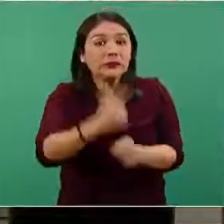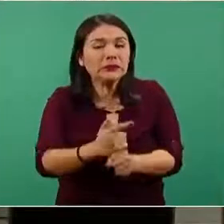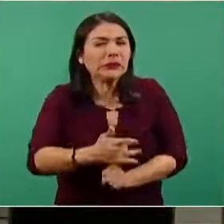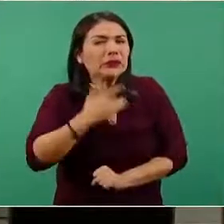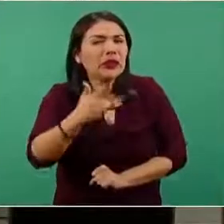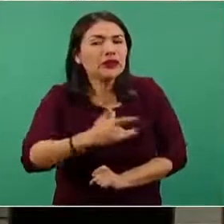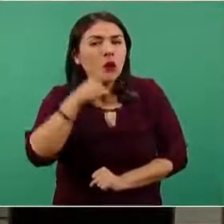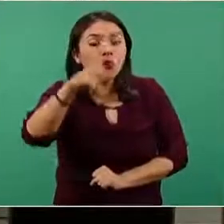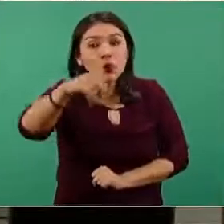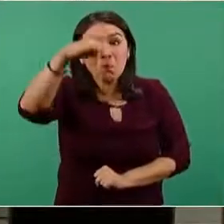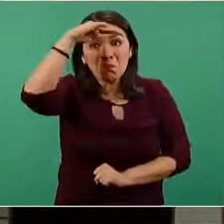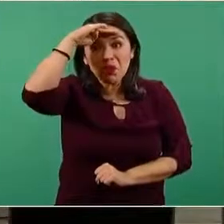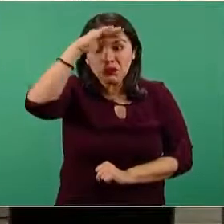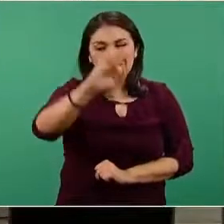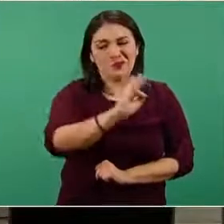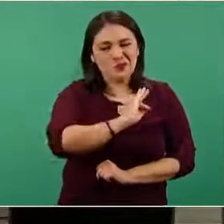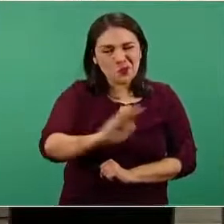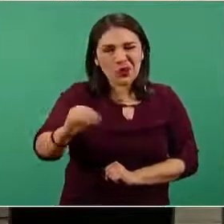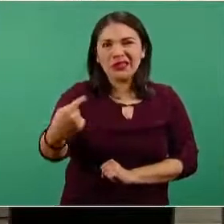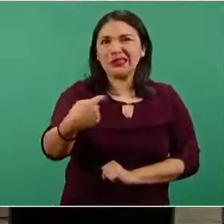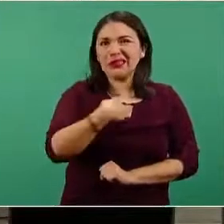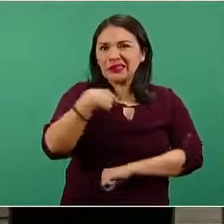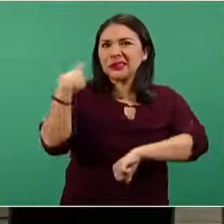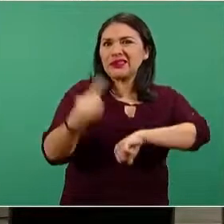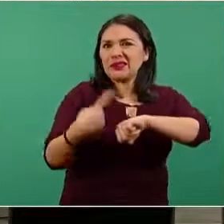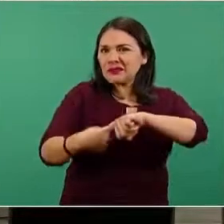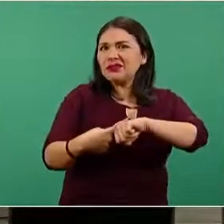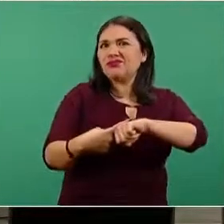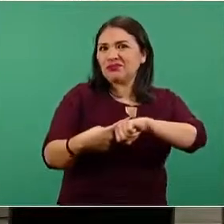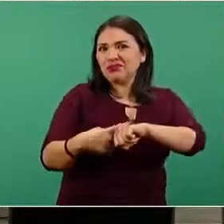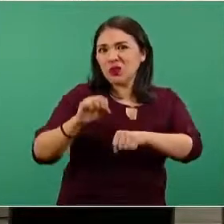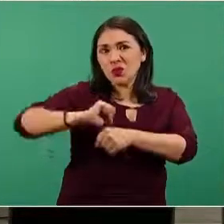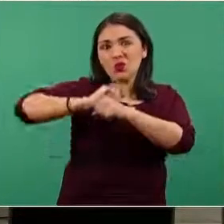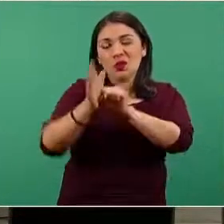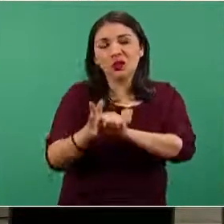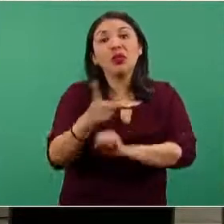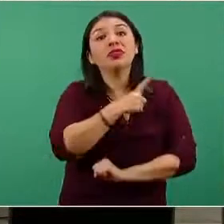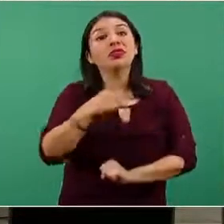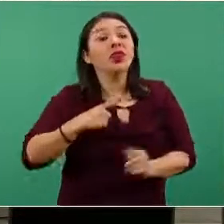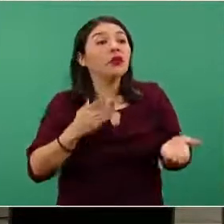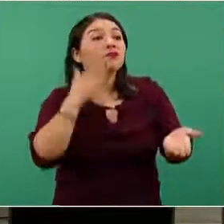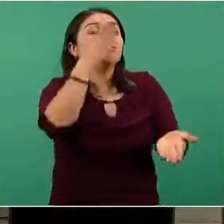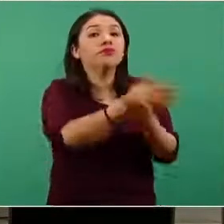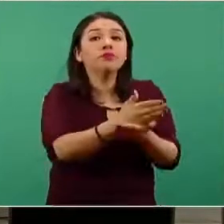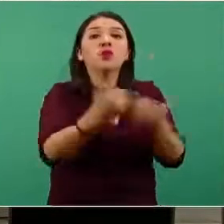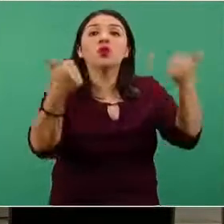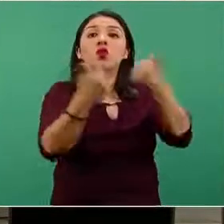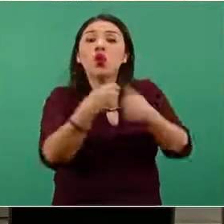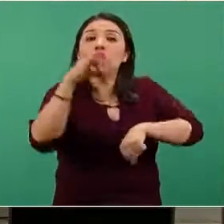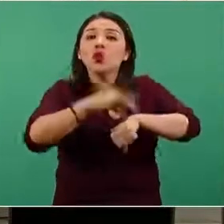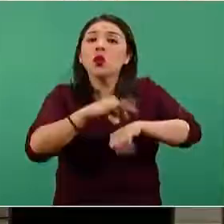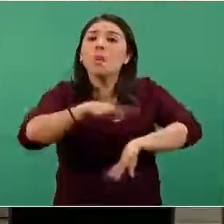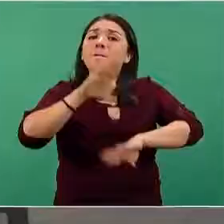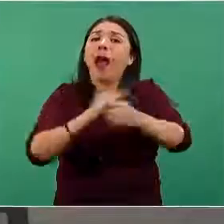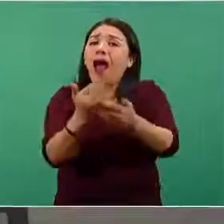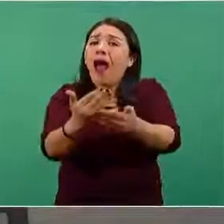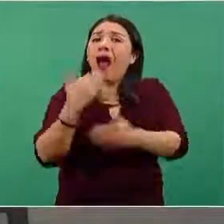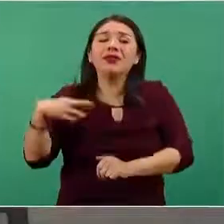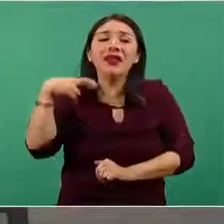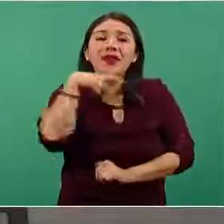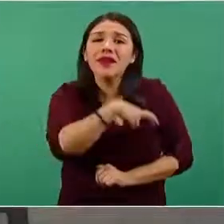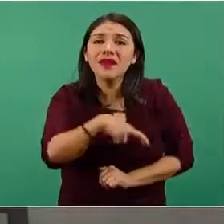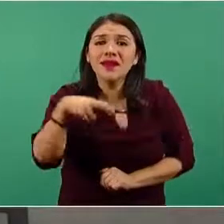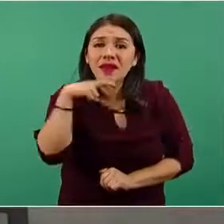y pensamos en la posibilidad de tener COVID-19, debemos buscar atención lo más pronto posible.